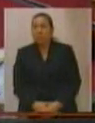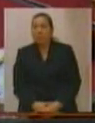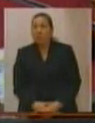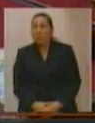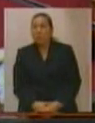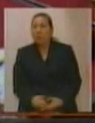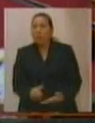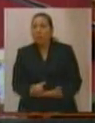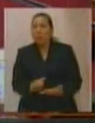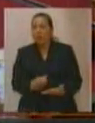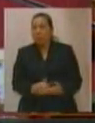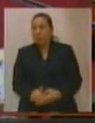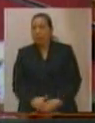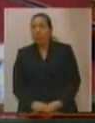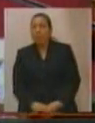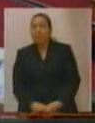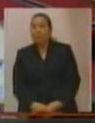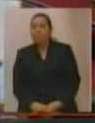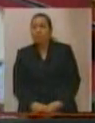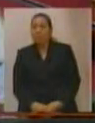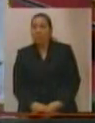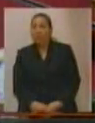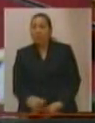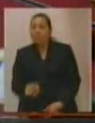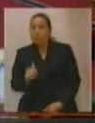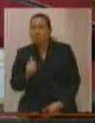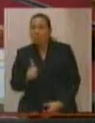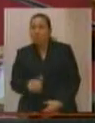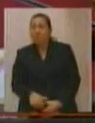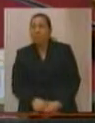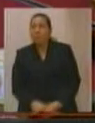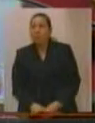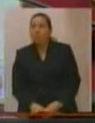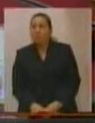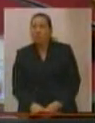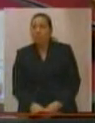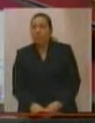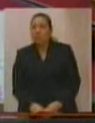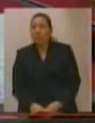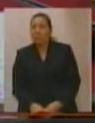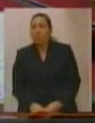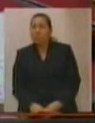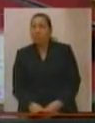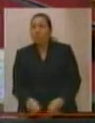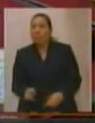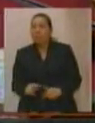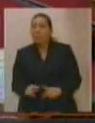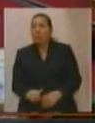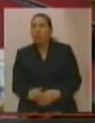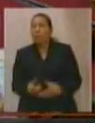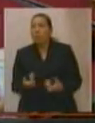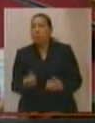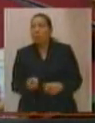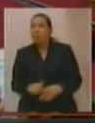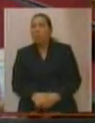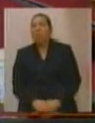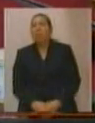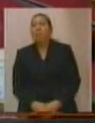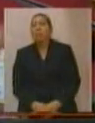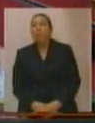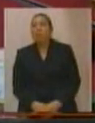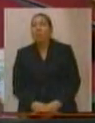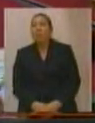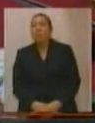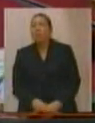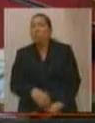un contrato de donación, ¿no? No haría falta suscribir un régimen de unión solidaria. Lo propio en cuanto a derechos